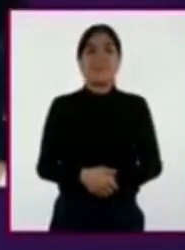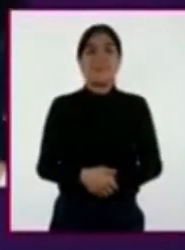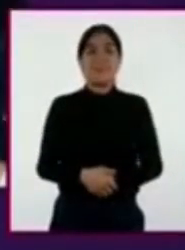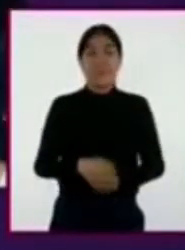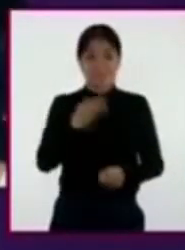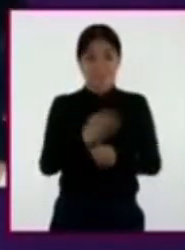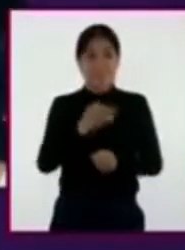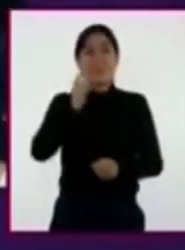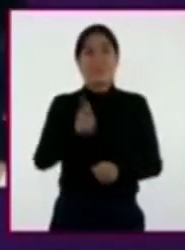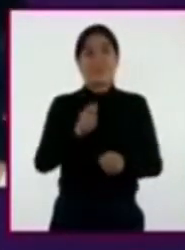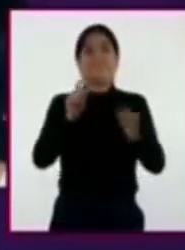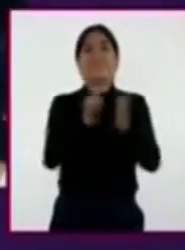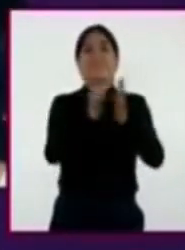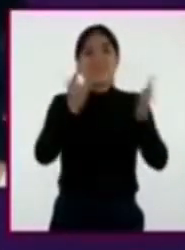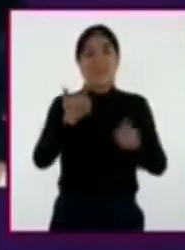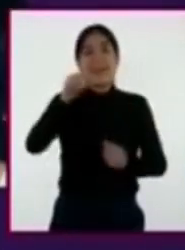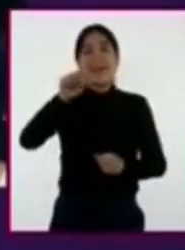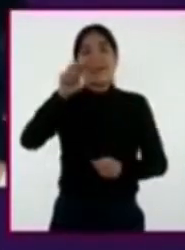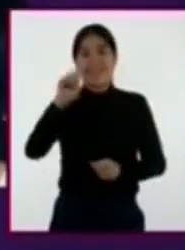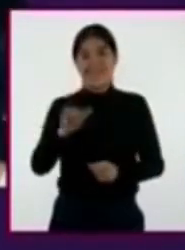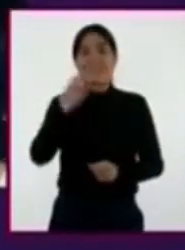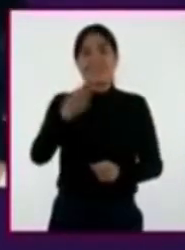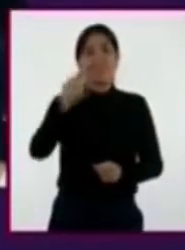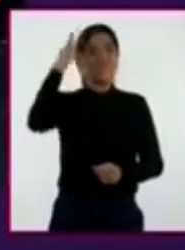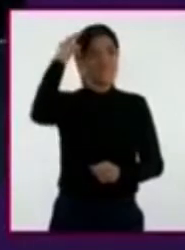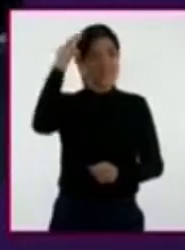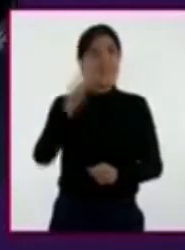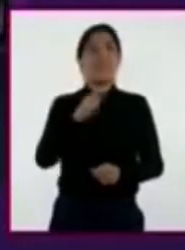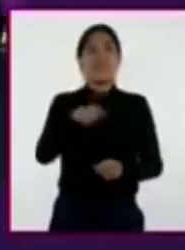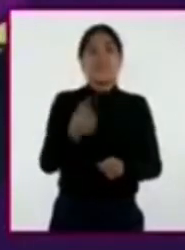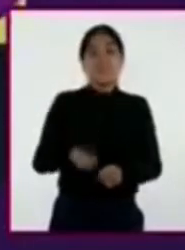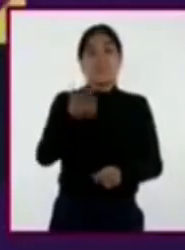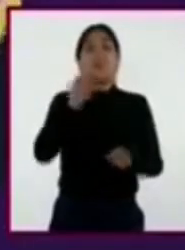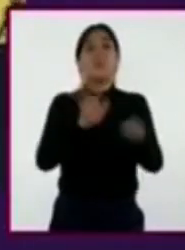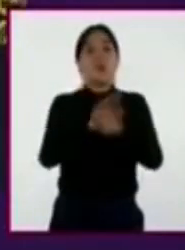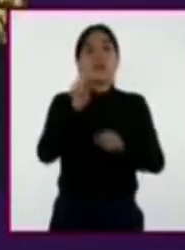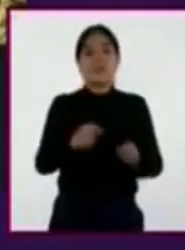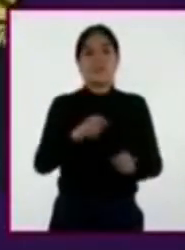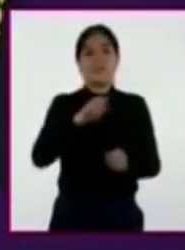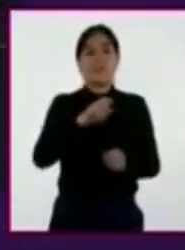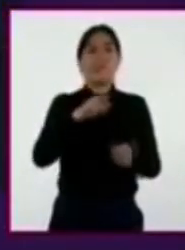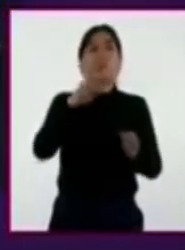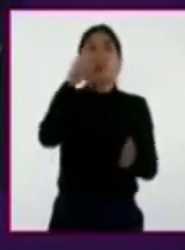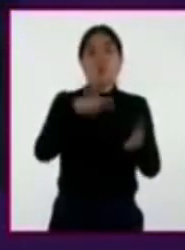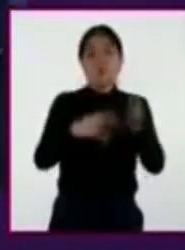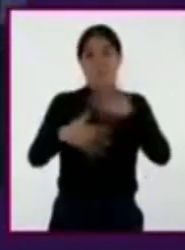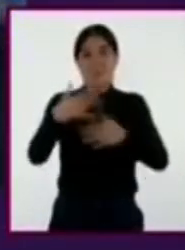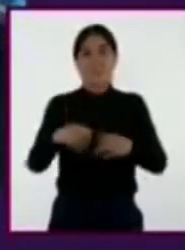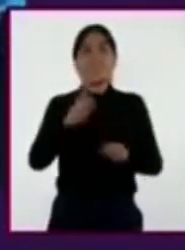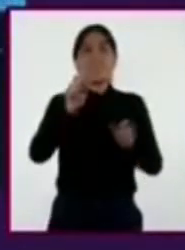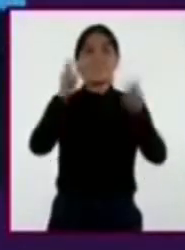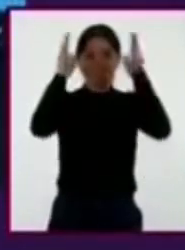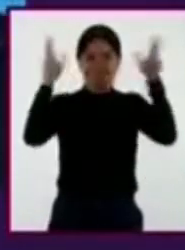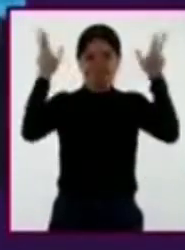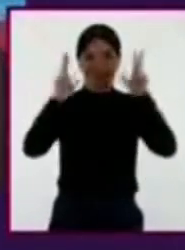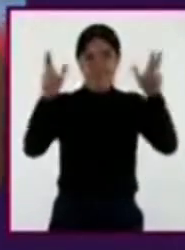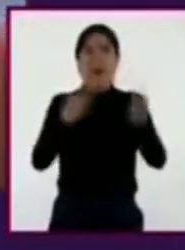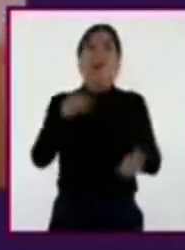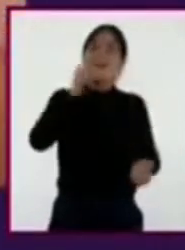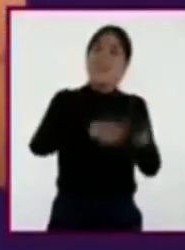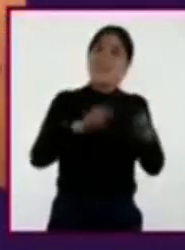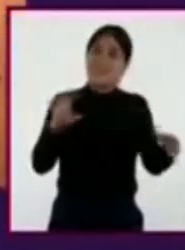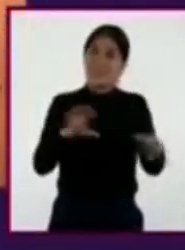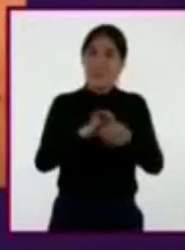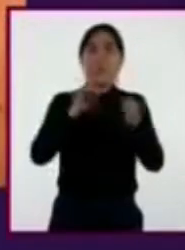Estamos aquí en la librería Gandhi de Bellas Artes, acá hay uno, que es el primero. En Corona Capital de 2015 hicimos igual también un ajolote relativo con la música.